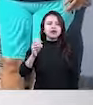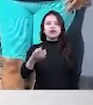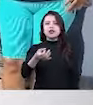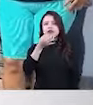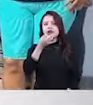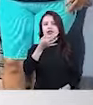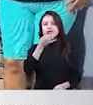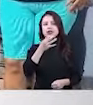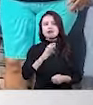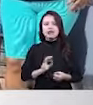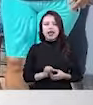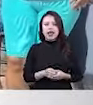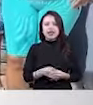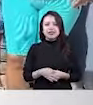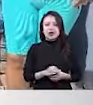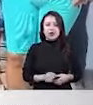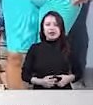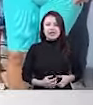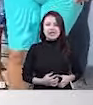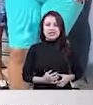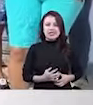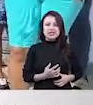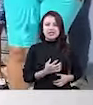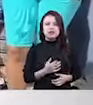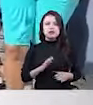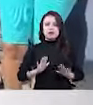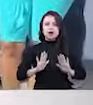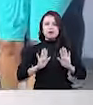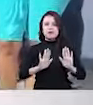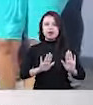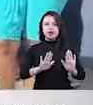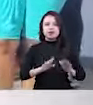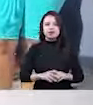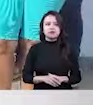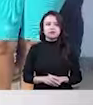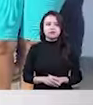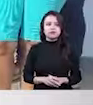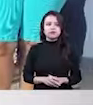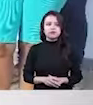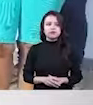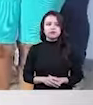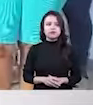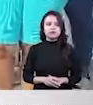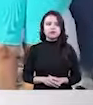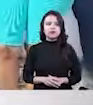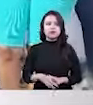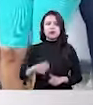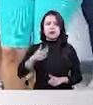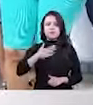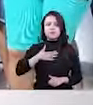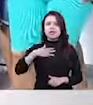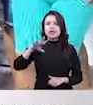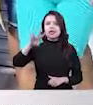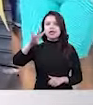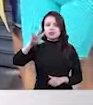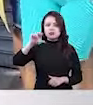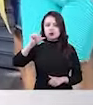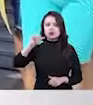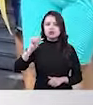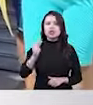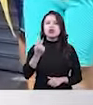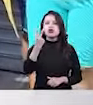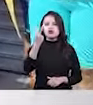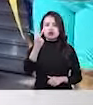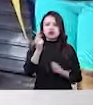las células cancerígenas, que le recetó el oncólogo a mi esposa. Mi esposa ha sido operada dos veces de cáncer,